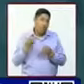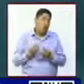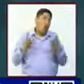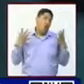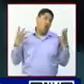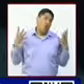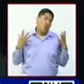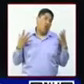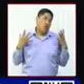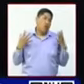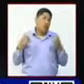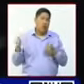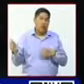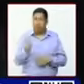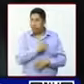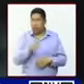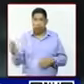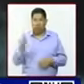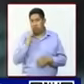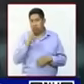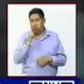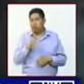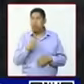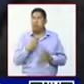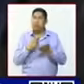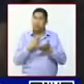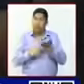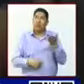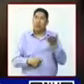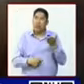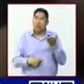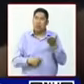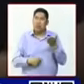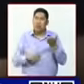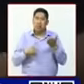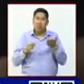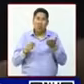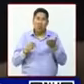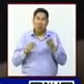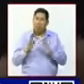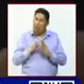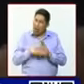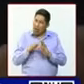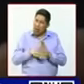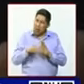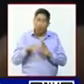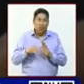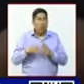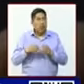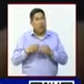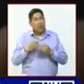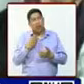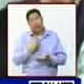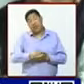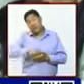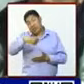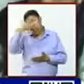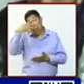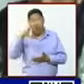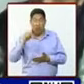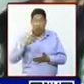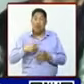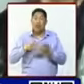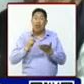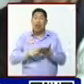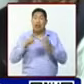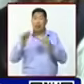vehículo para el transporte diario. El precio está considerado, no está tan barato, no está tan caro también. Este tipo